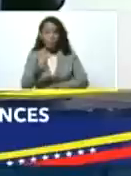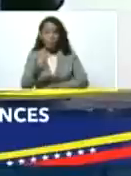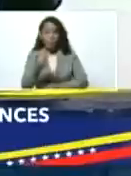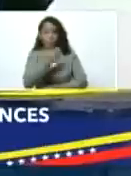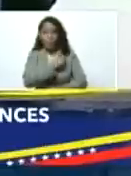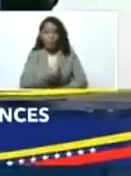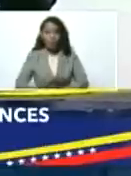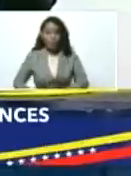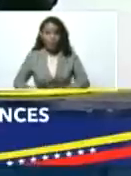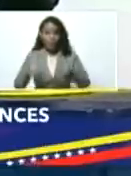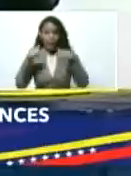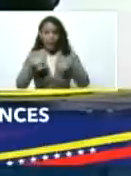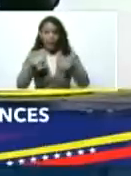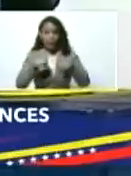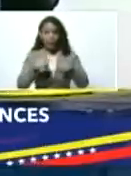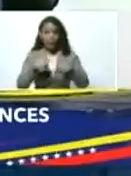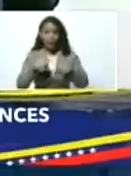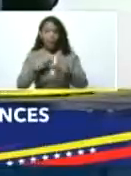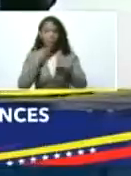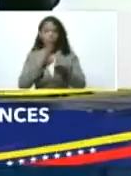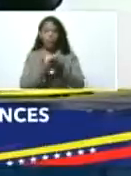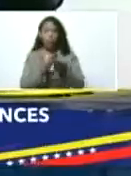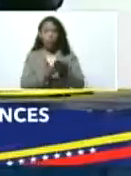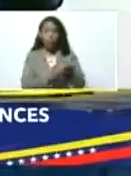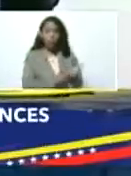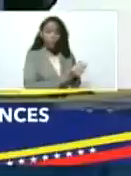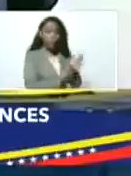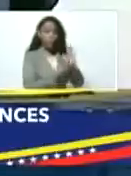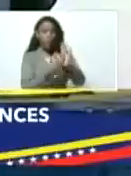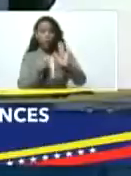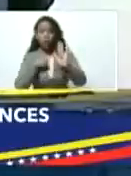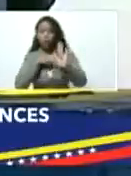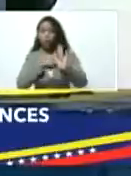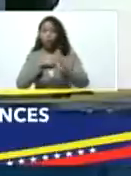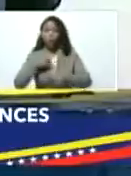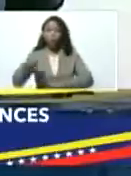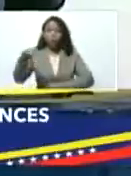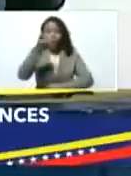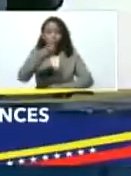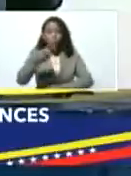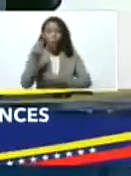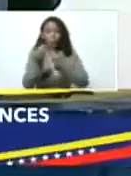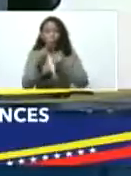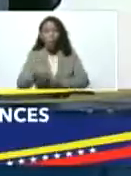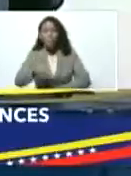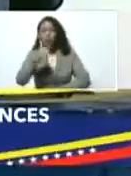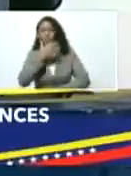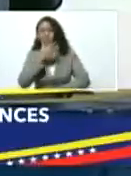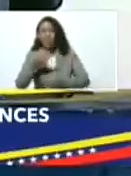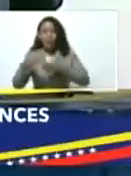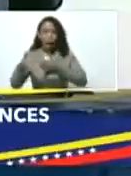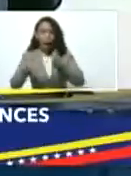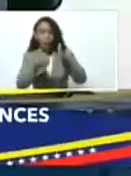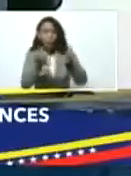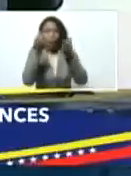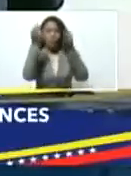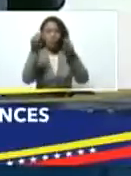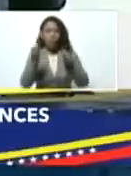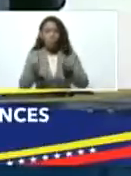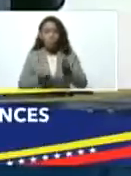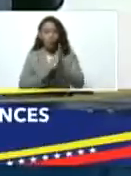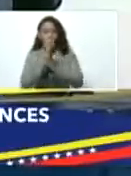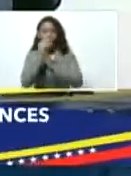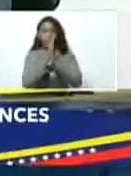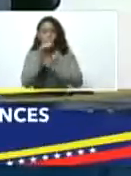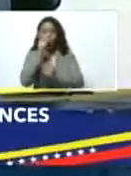presidente, en este decreto estamos buscando facilitar todo el camino de la formalización de los